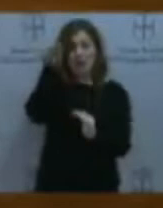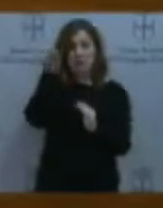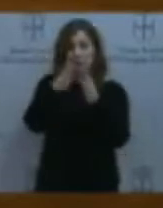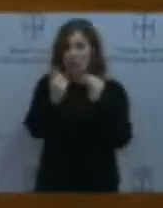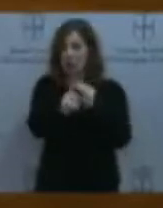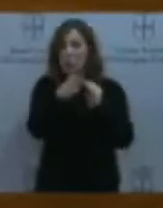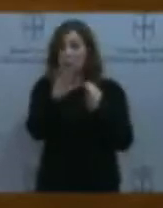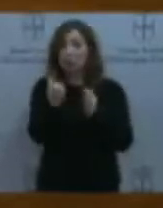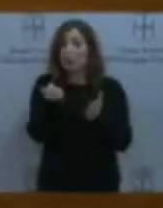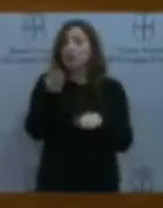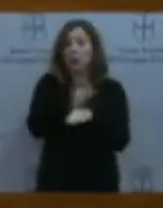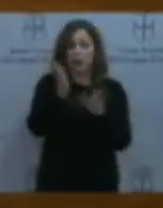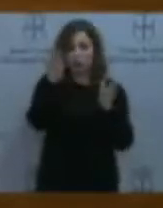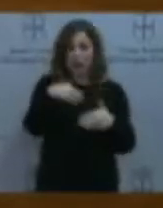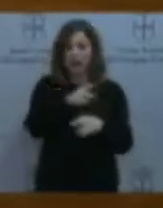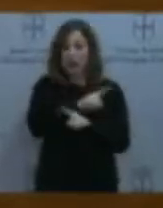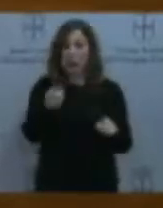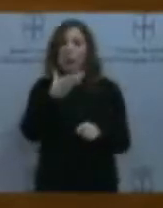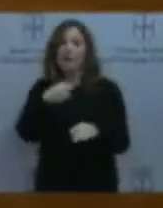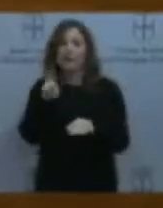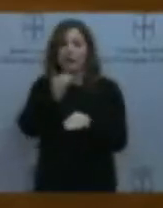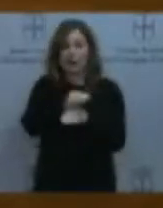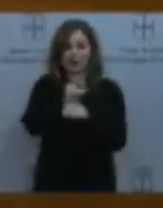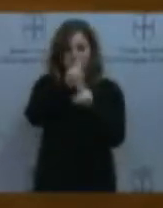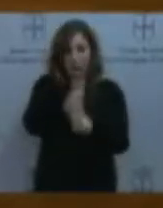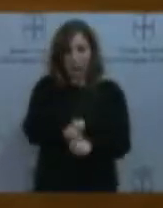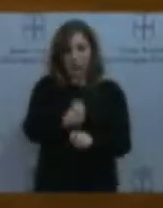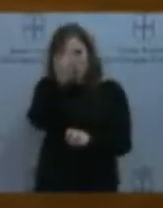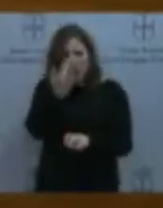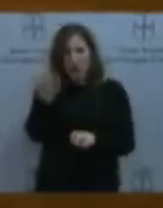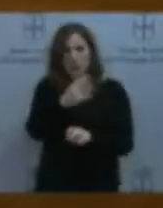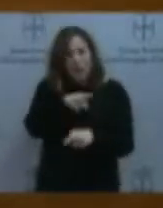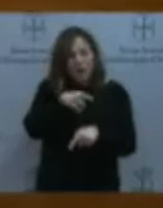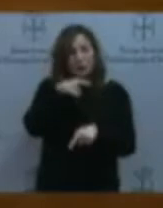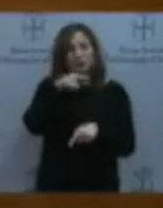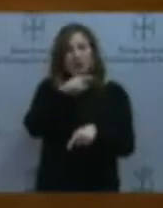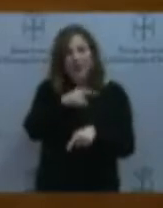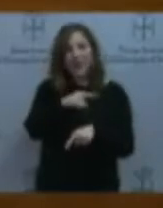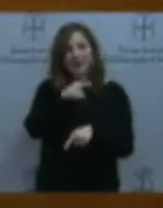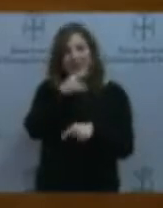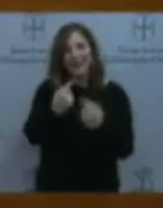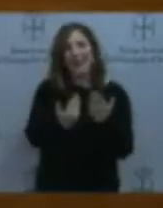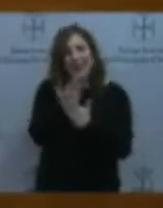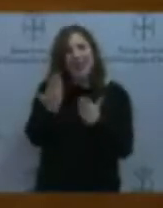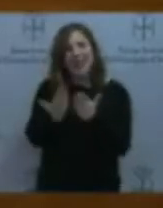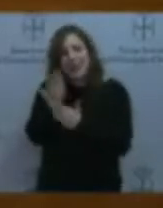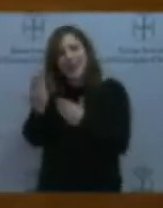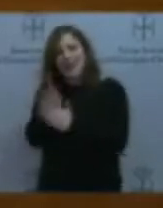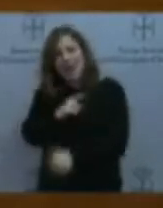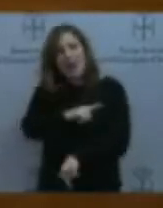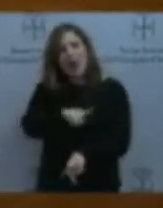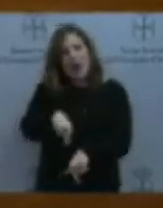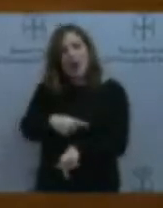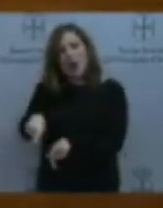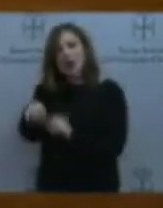subvenciones ni las becas de investigación. Imagínense que tuviésemos que sonreírles día tras día, hora tras hora, al margen